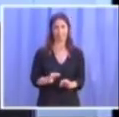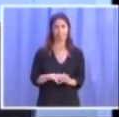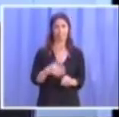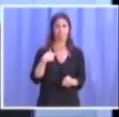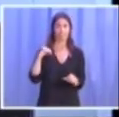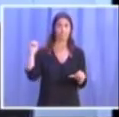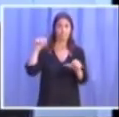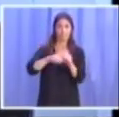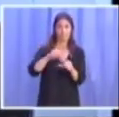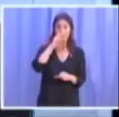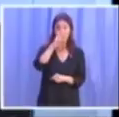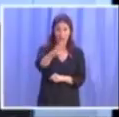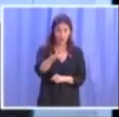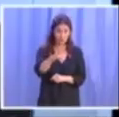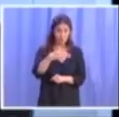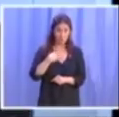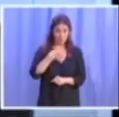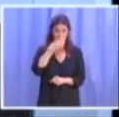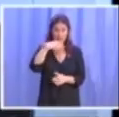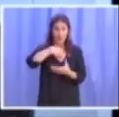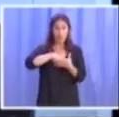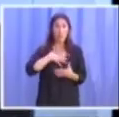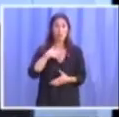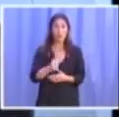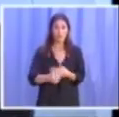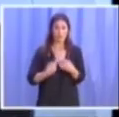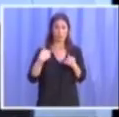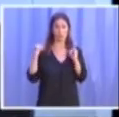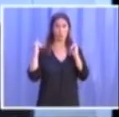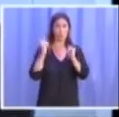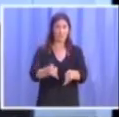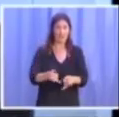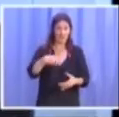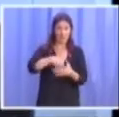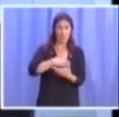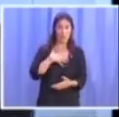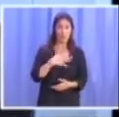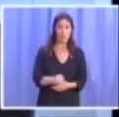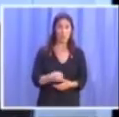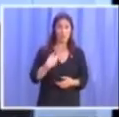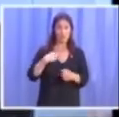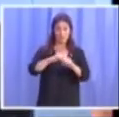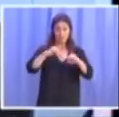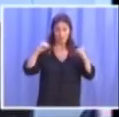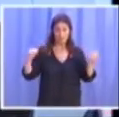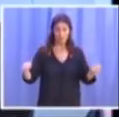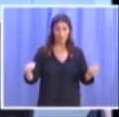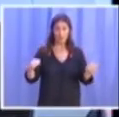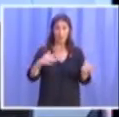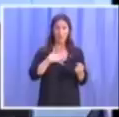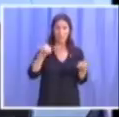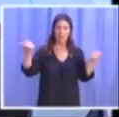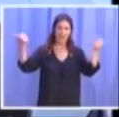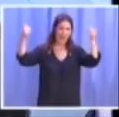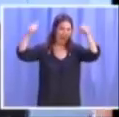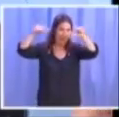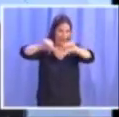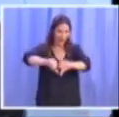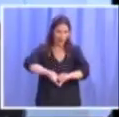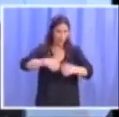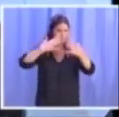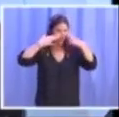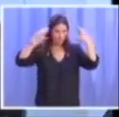que hemos hecho durante estos 3 años en el ayuntamiento. Nosotros llegamos al ayuntamiento y nos encontramos un ayuntamiento arruinado, literalmente